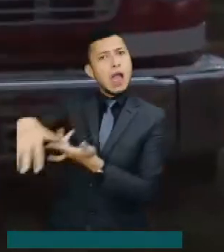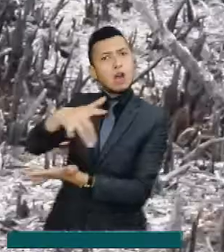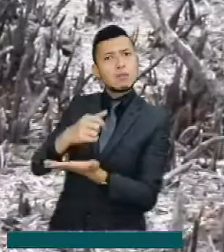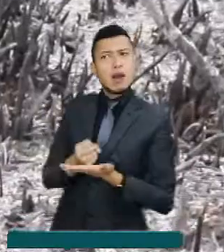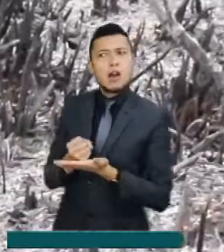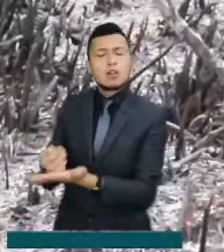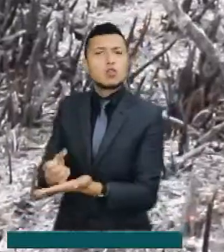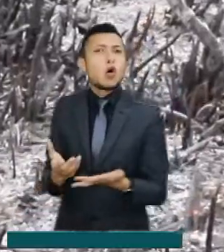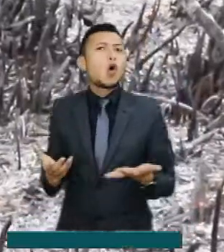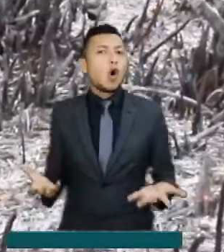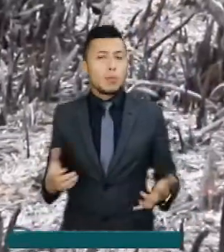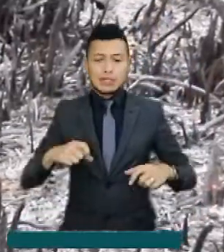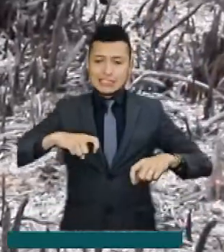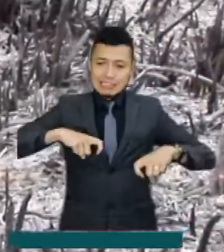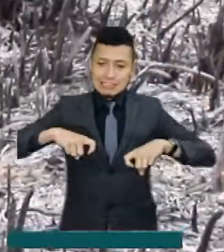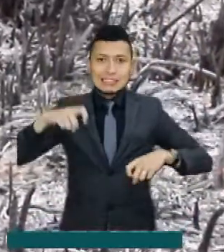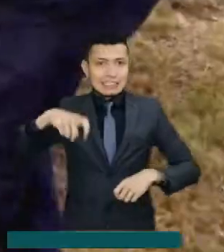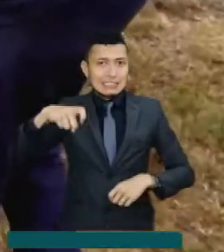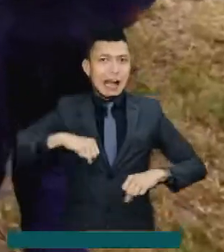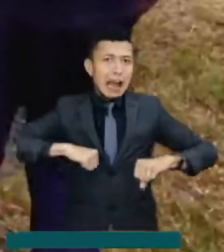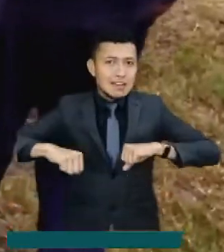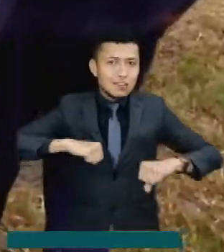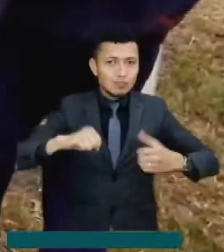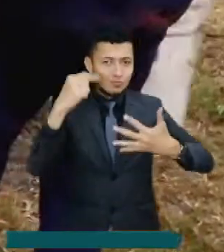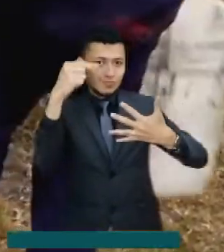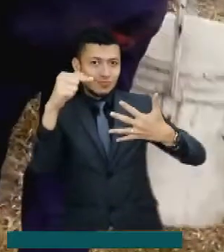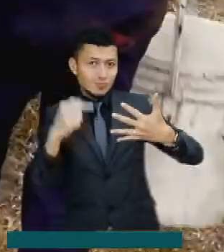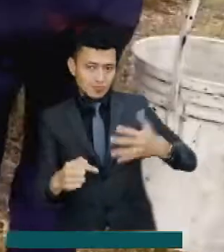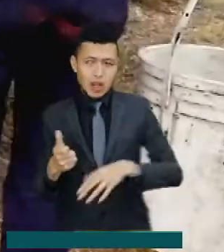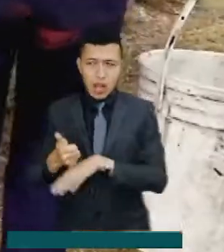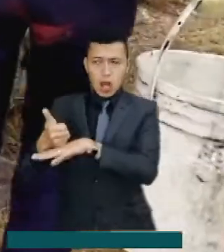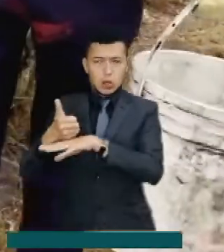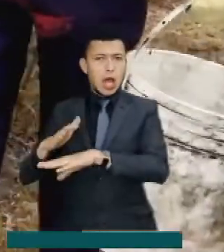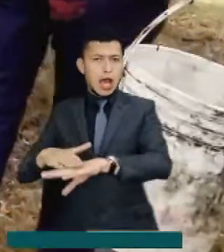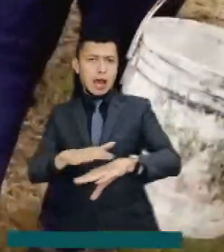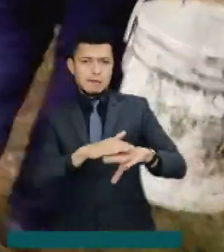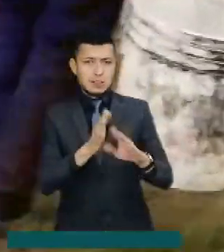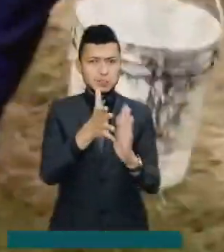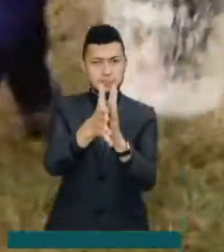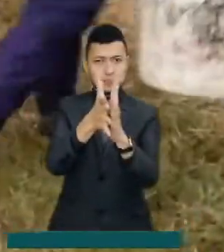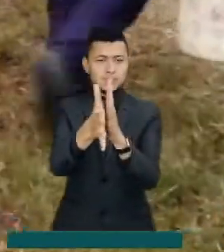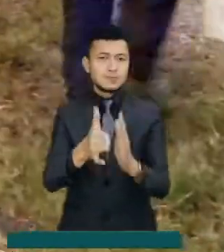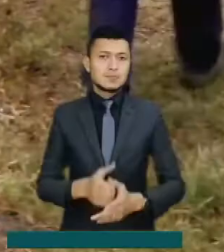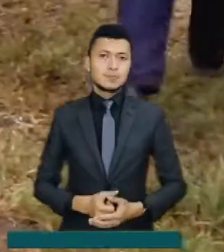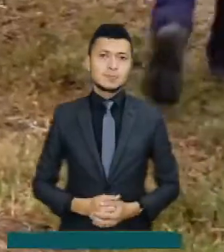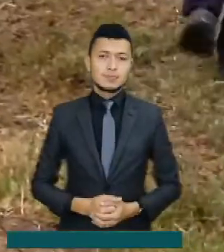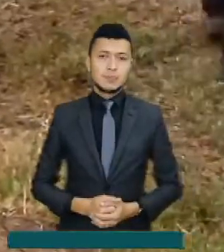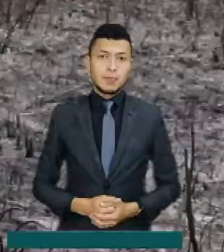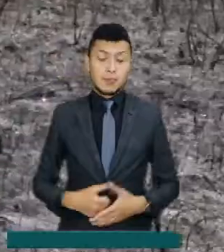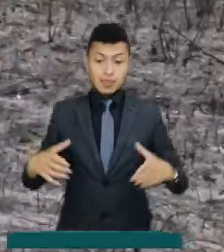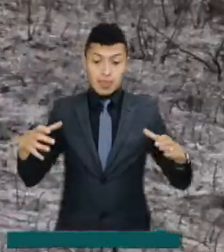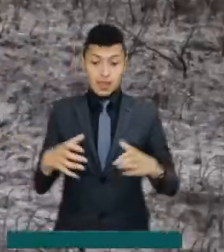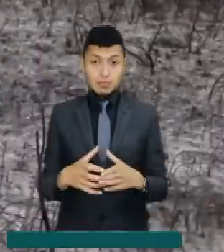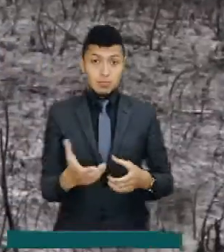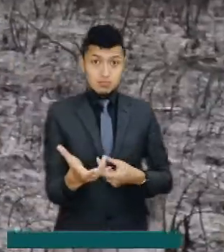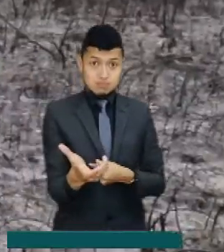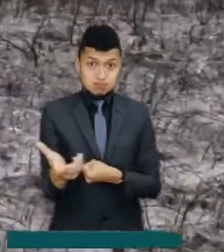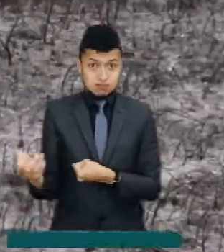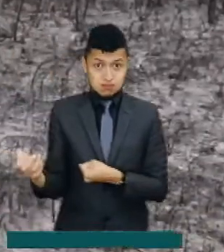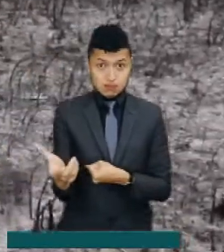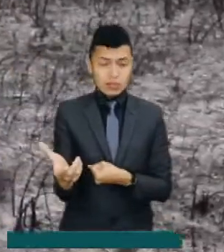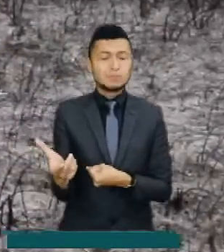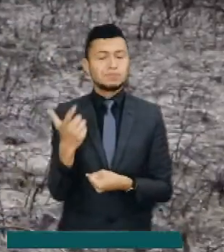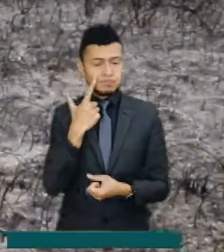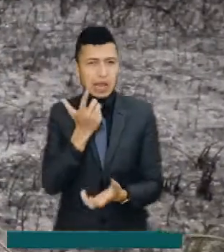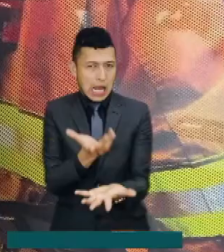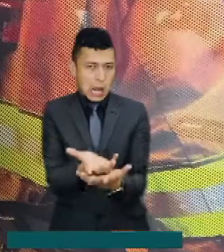ecosistema, existen varias acciones que se deben tener en cuenta, según lo indican las autoridades. El Cuerpo Oficial de